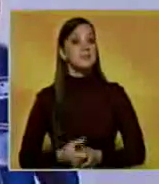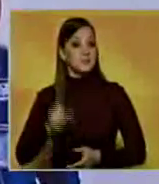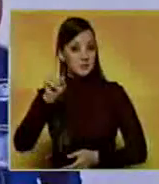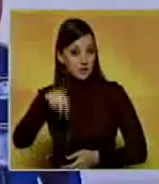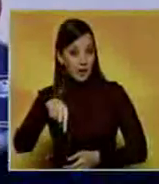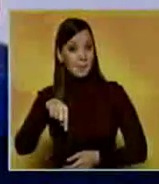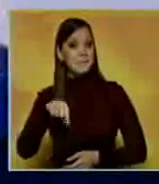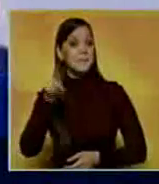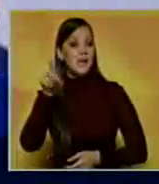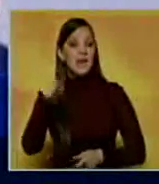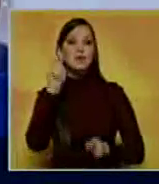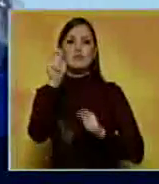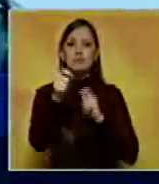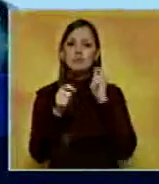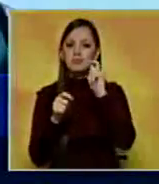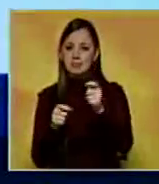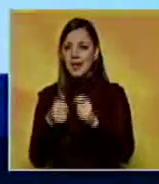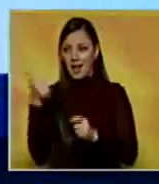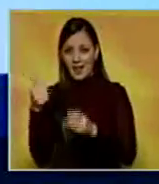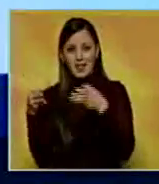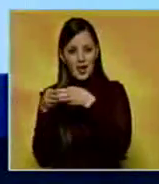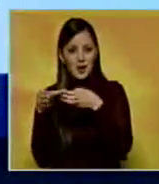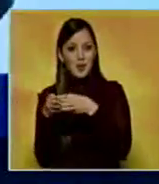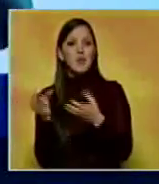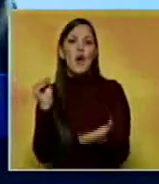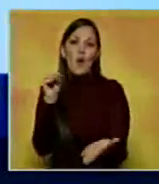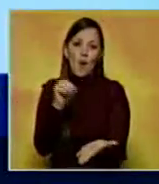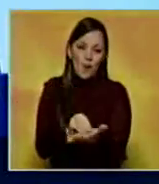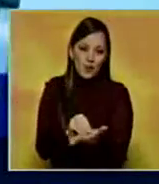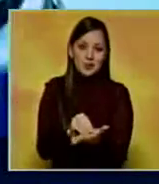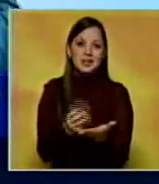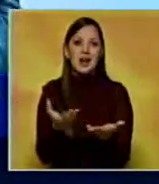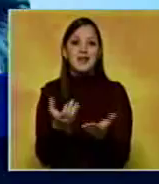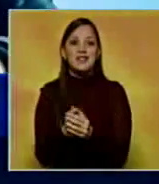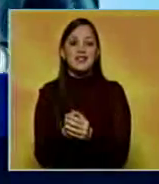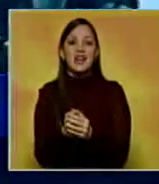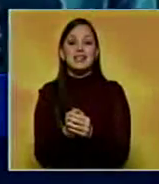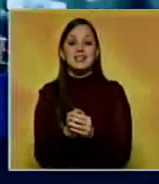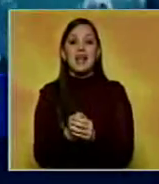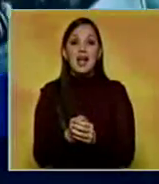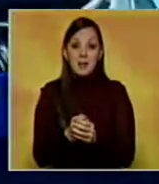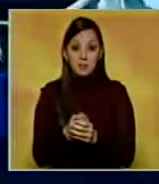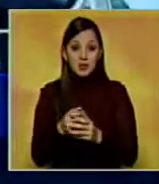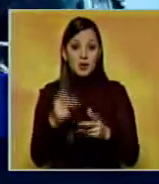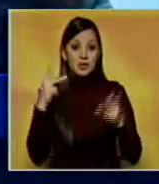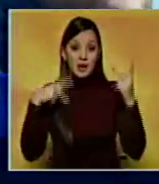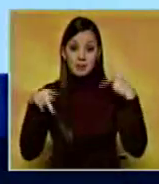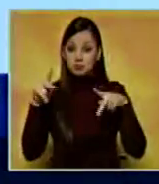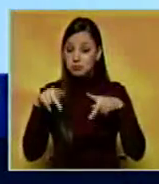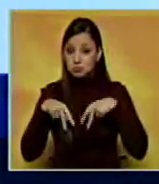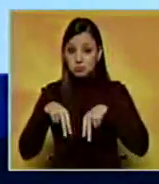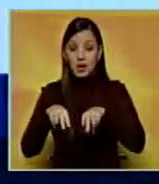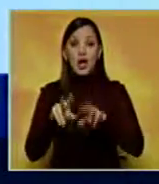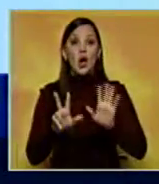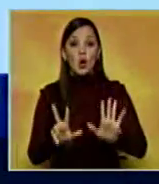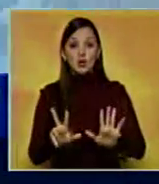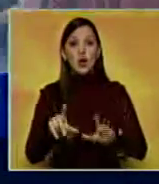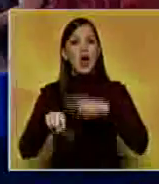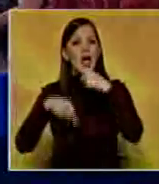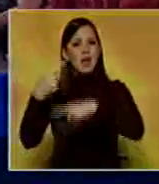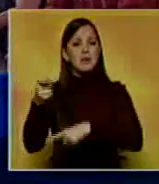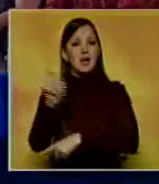También en esta onda de rock, Caramelos de Cianuro vuelve a los escenarios con su Tour 8. Esta gira comienza el próximo mes de noviembre